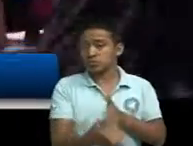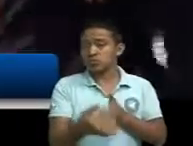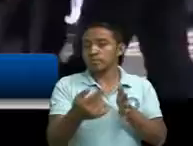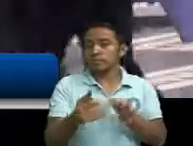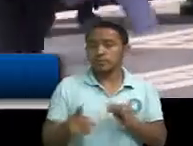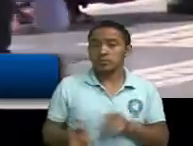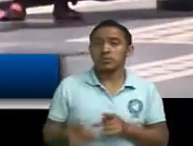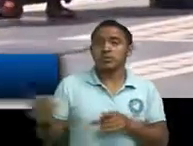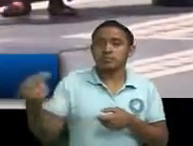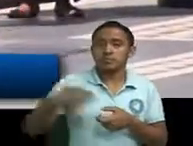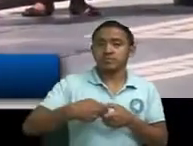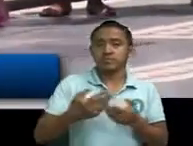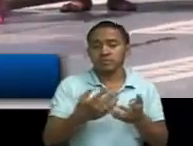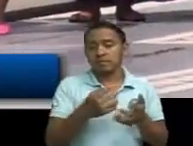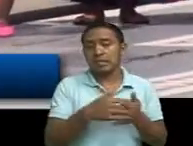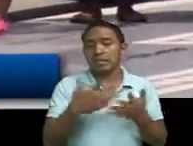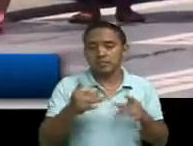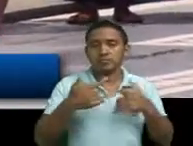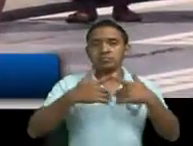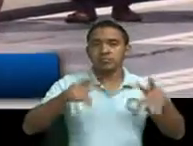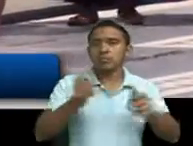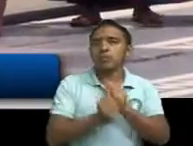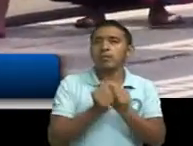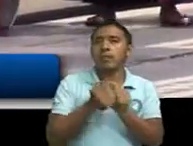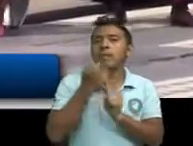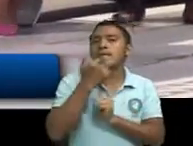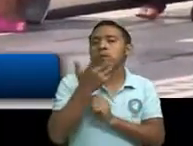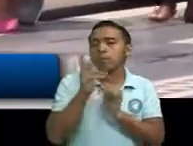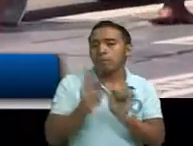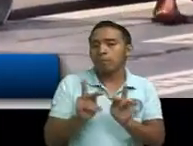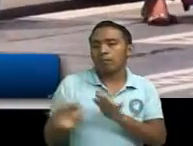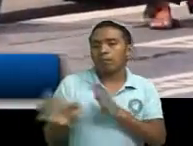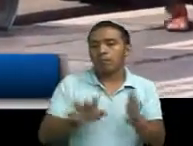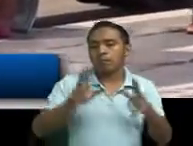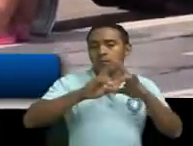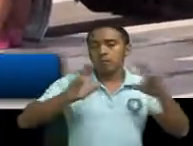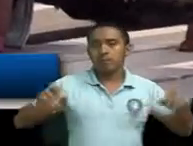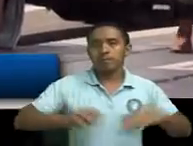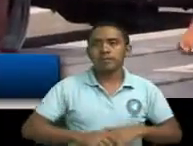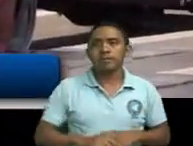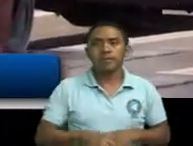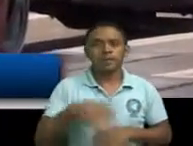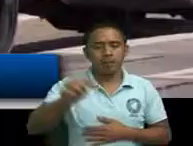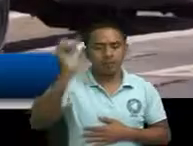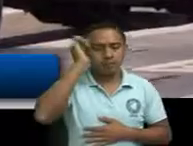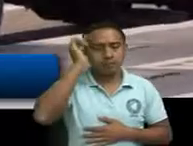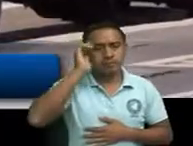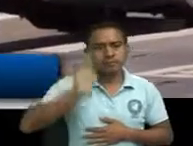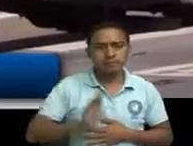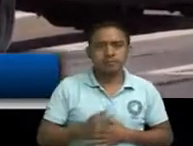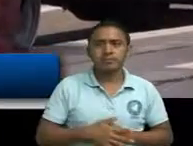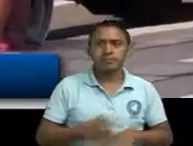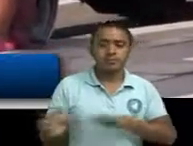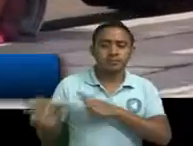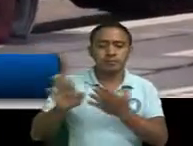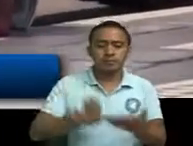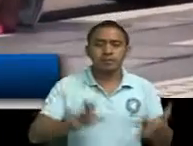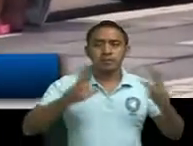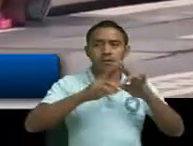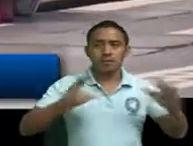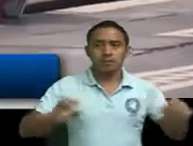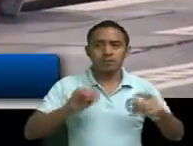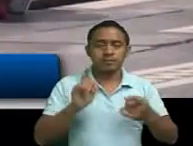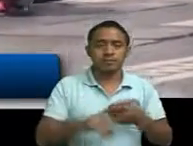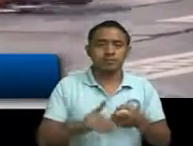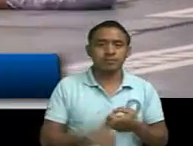los egresos hospitalarios y las principales causas de muertes de nuestro país. Si vos te pones a pensar las principales muertes de nuestro país, aparte de